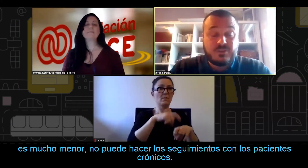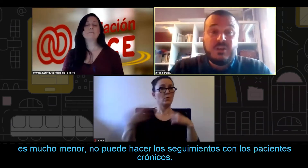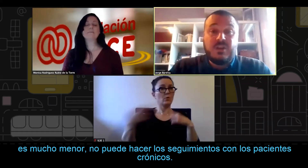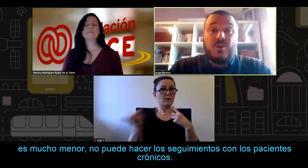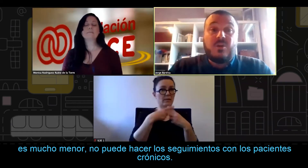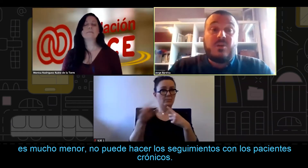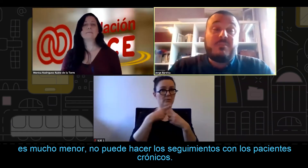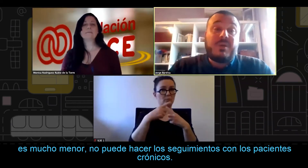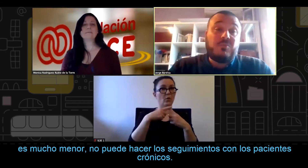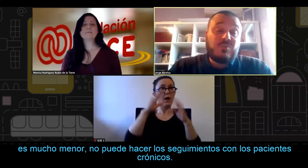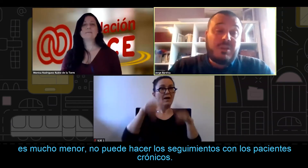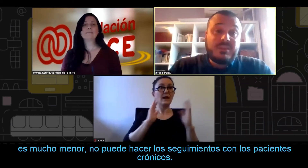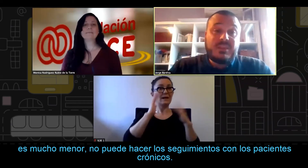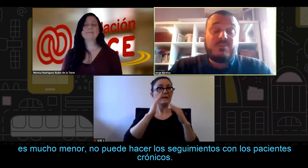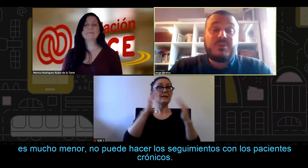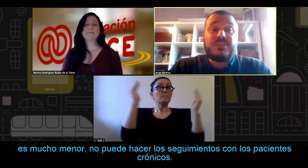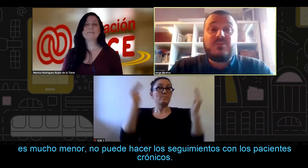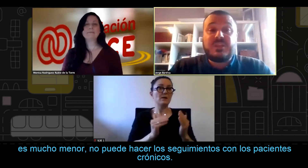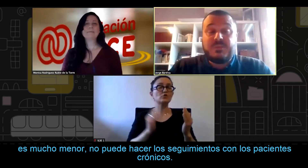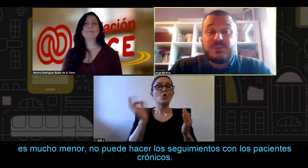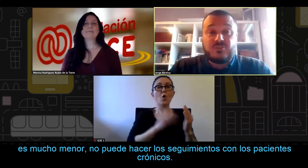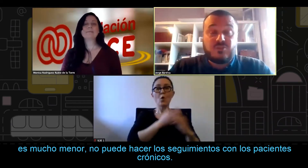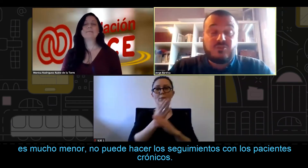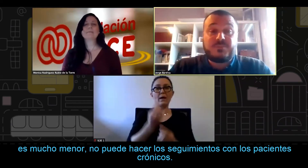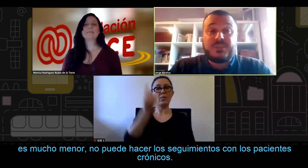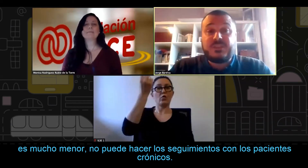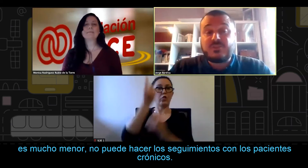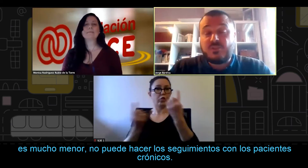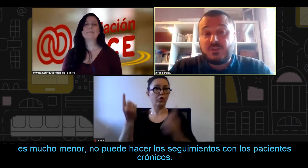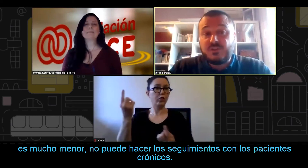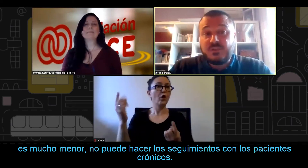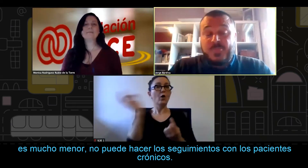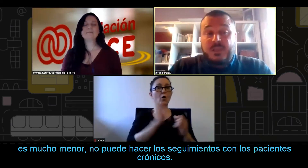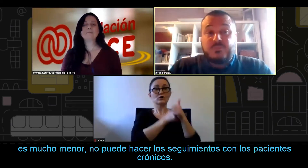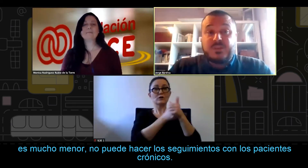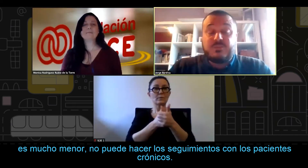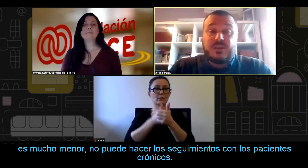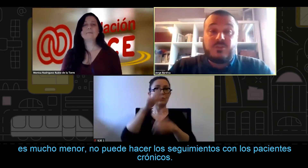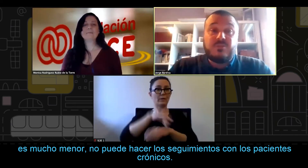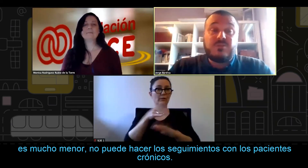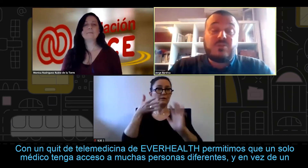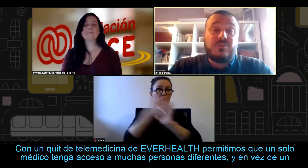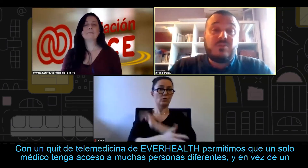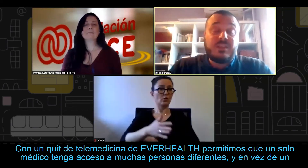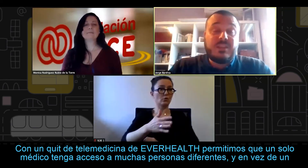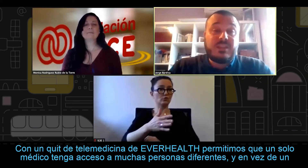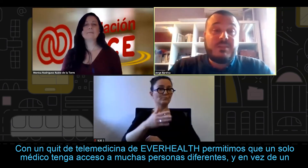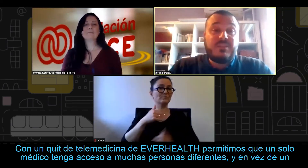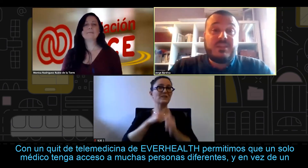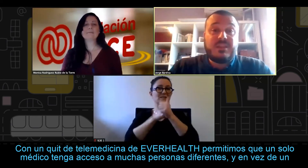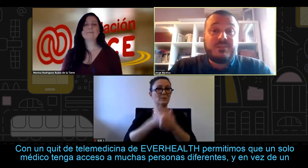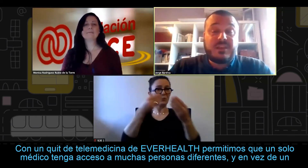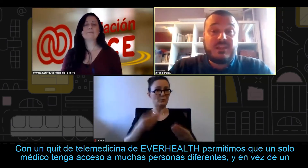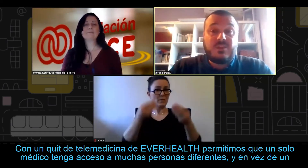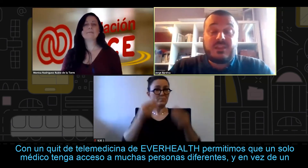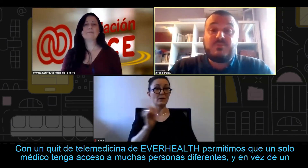menor, y va puntualmente, no puede hacer los seguimientos con todos los pacientes crónicos, pues igual con un kit de telemedicina